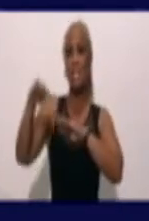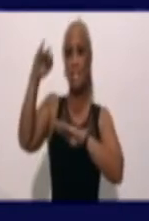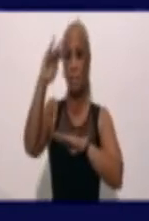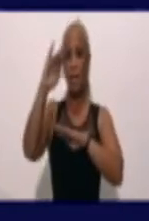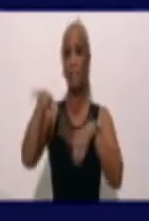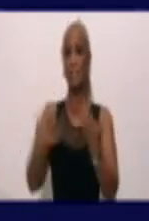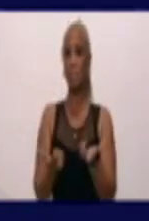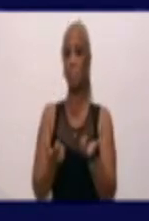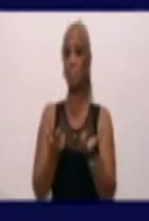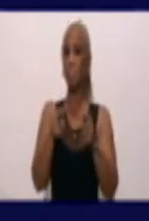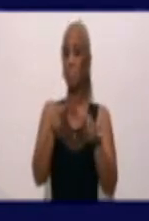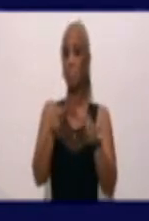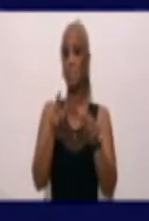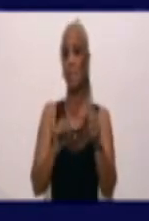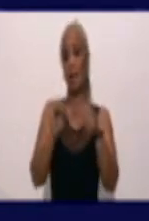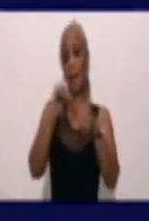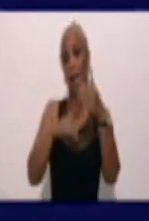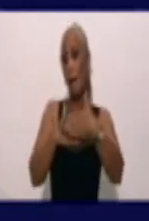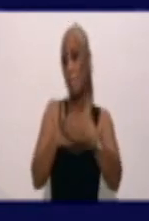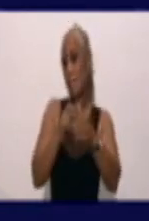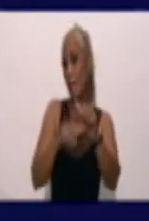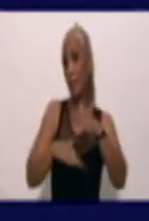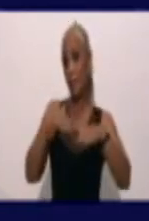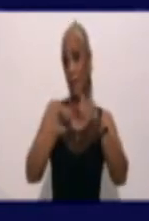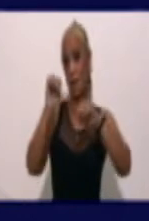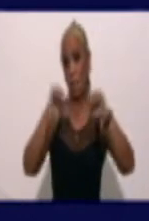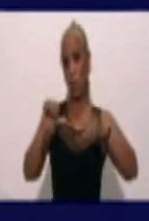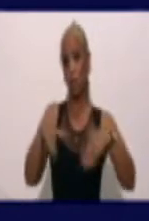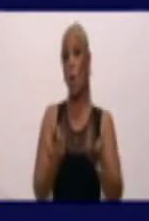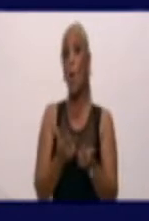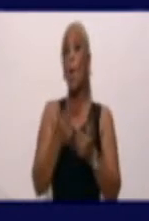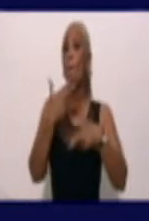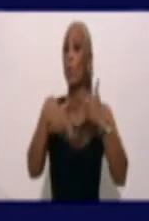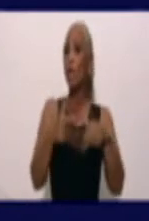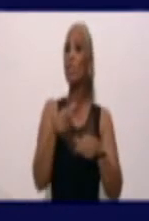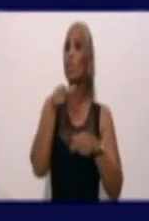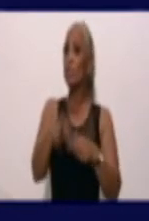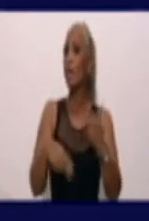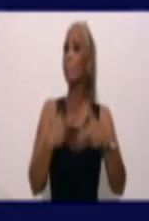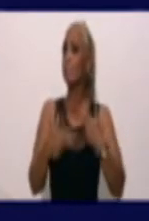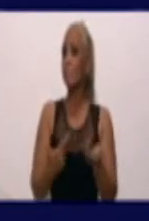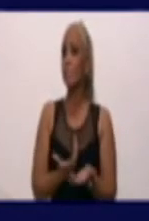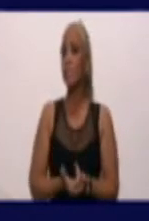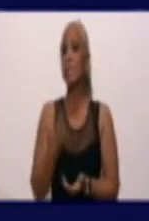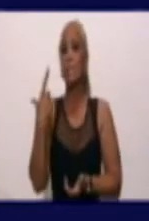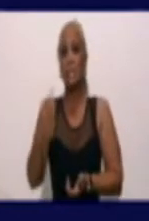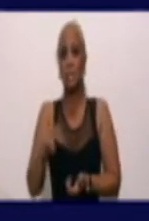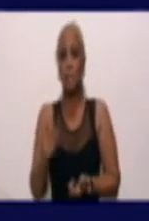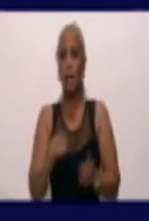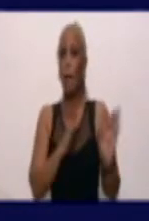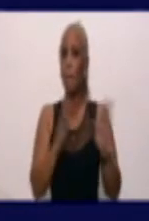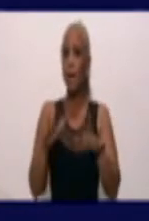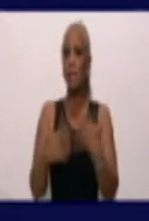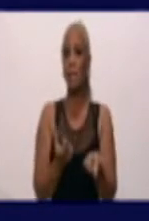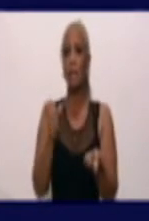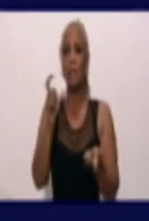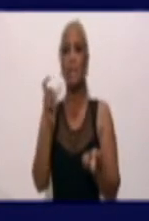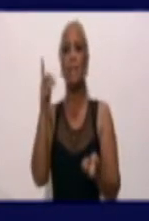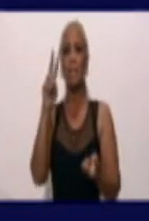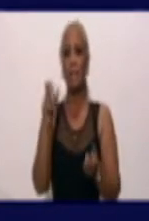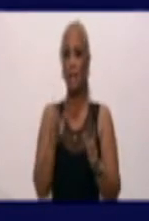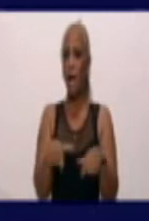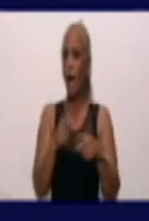de la capacidad del laboratorio. Por eso se aplica la clínica, se explota también la parte clínica a la